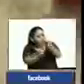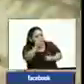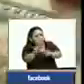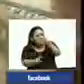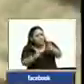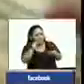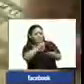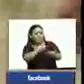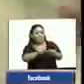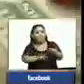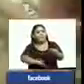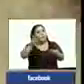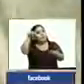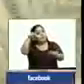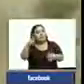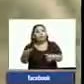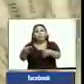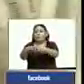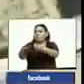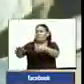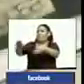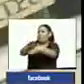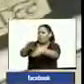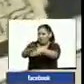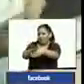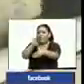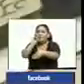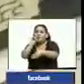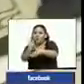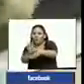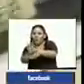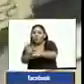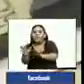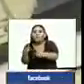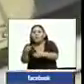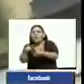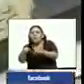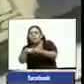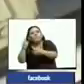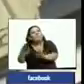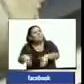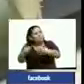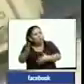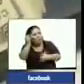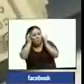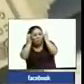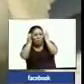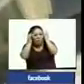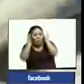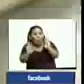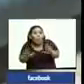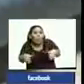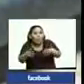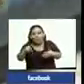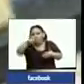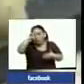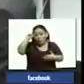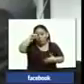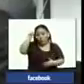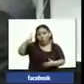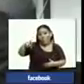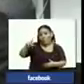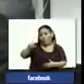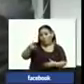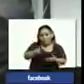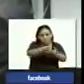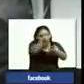de este presupuesto y el FMLN ha dicho, por un lado, que le preocupan las plazas que serán suprimidas para el próximo año,